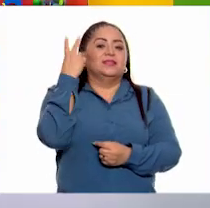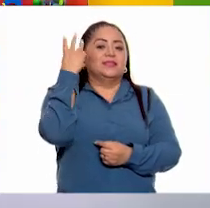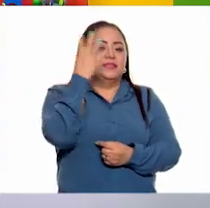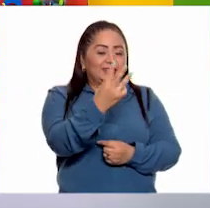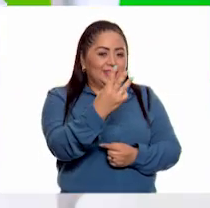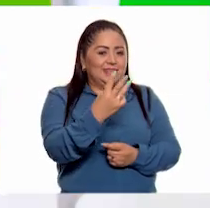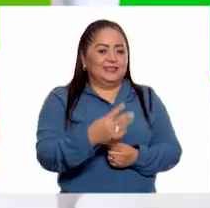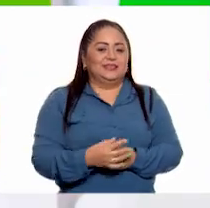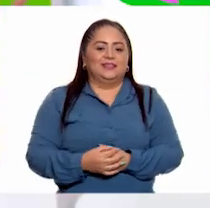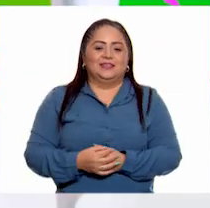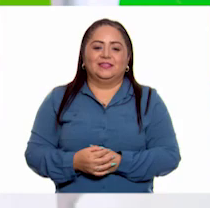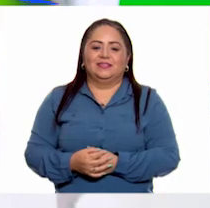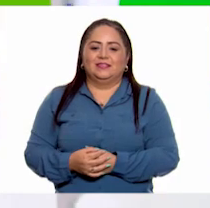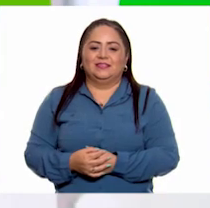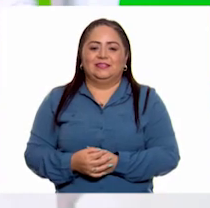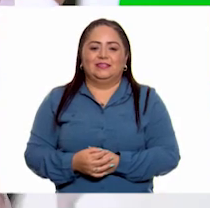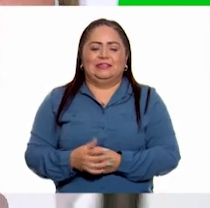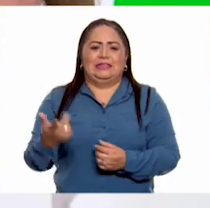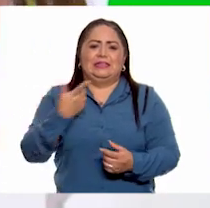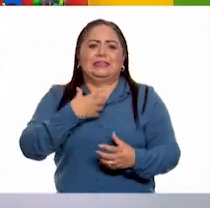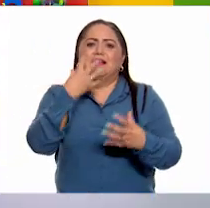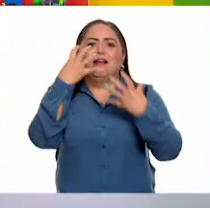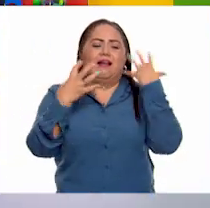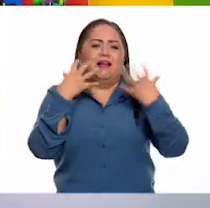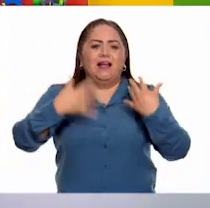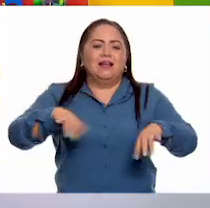dos, tres! ¡Sorpresa!